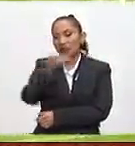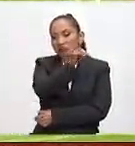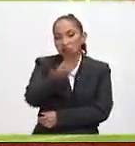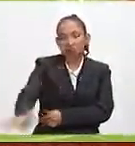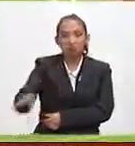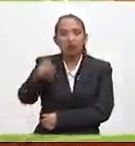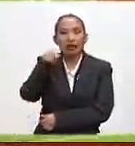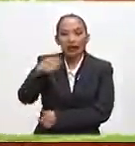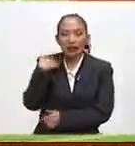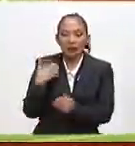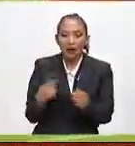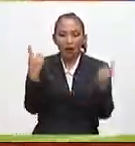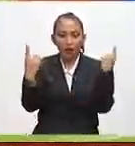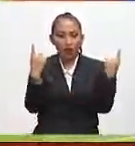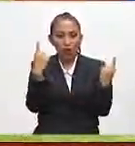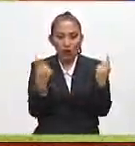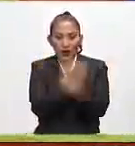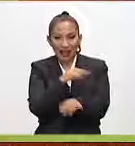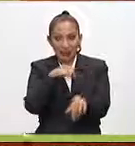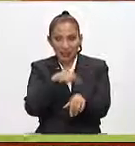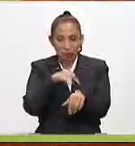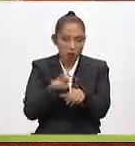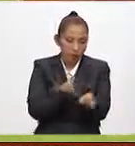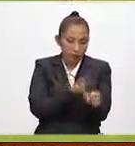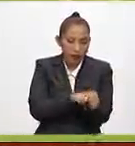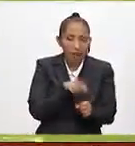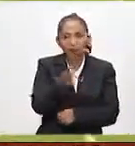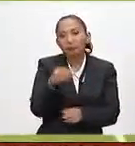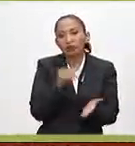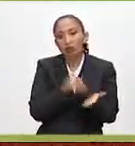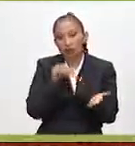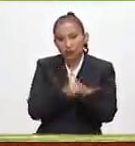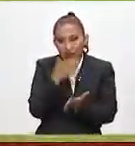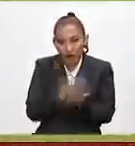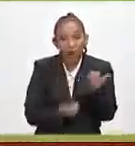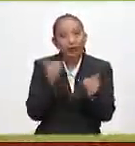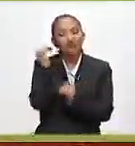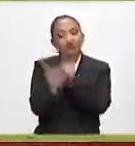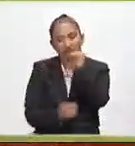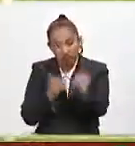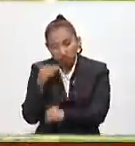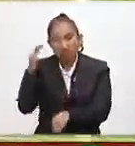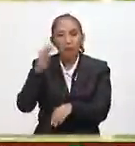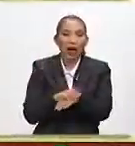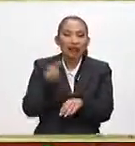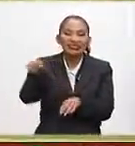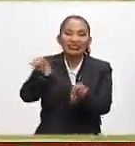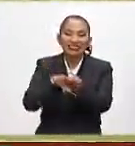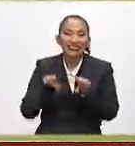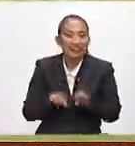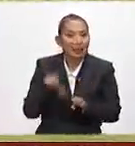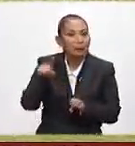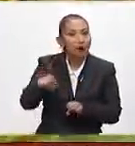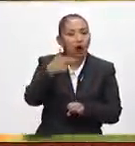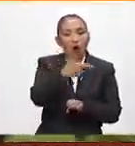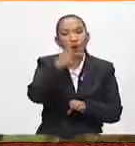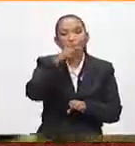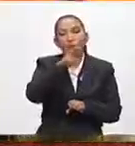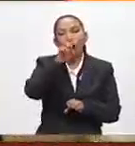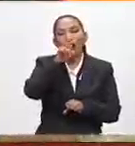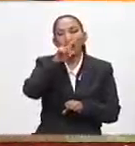habían empatado a 1 en el tiempo regular. Así que todavía falta ritmo, todavía falta que el equipo de Guardiola o